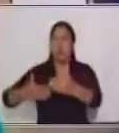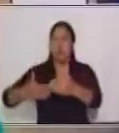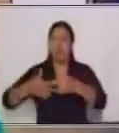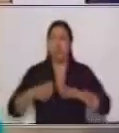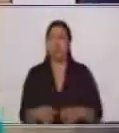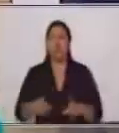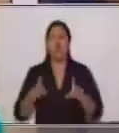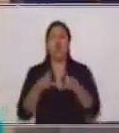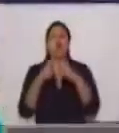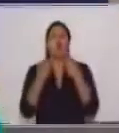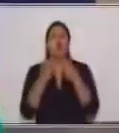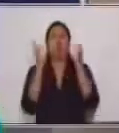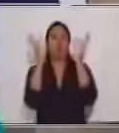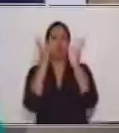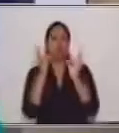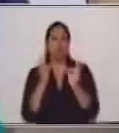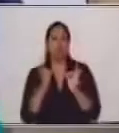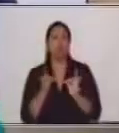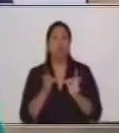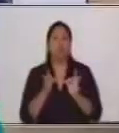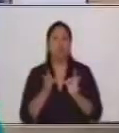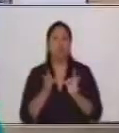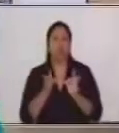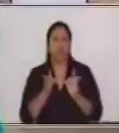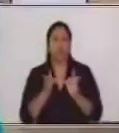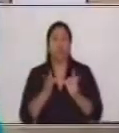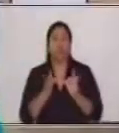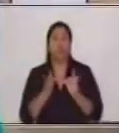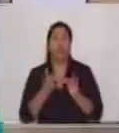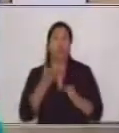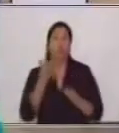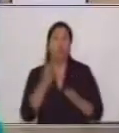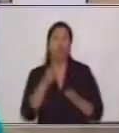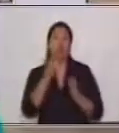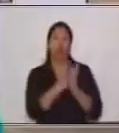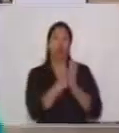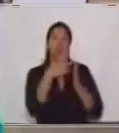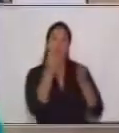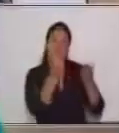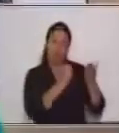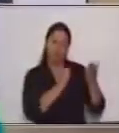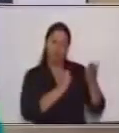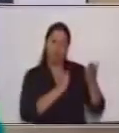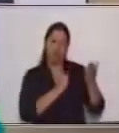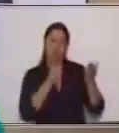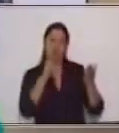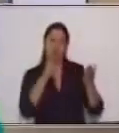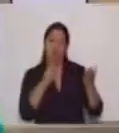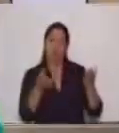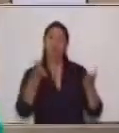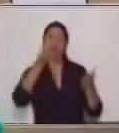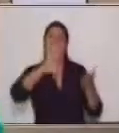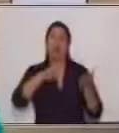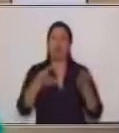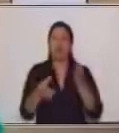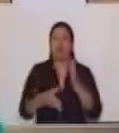la estructura, sería bueno y así tienes tú una manera de retroalimentar.